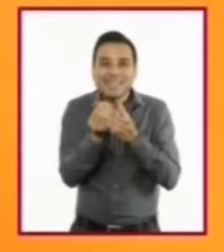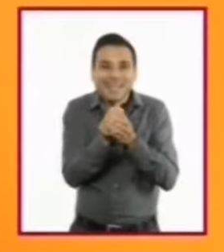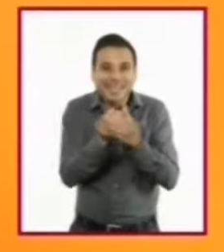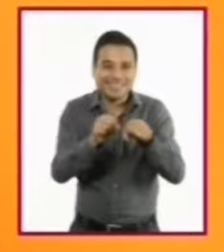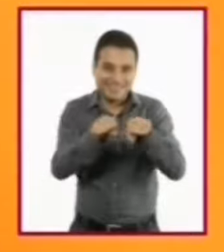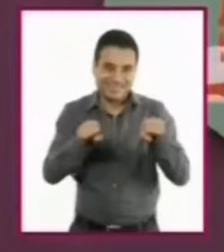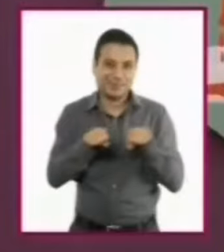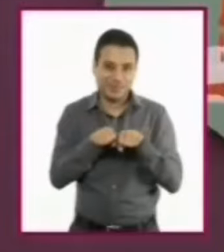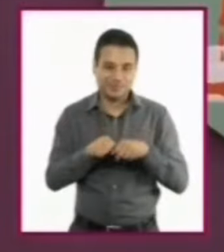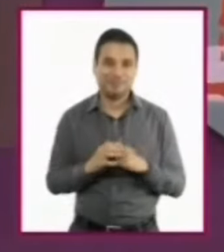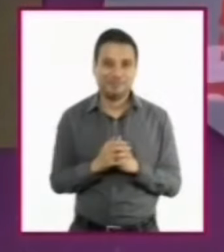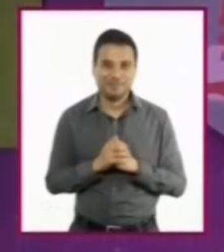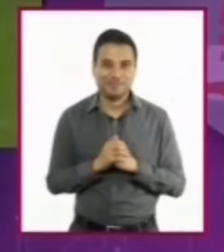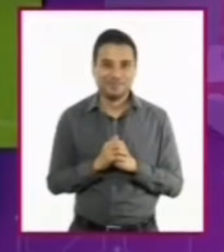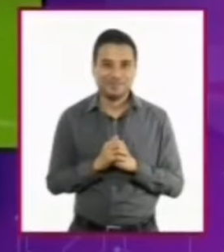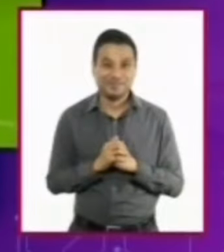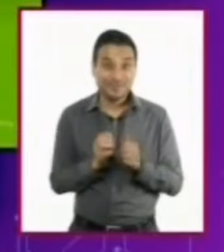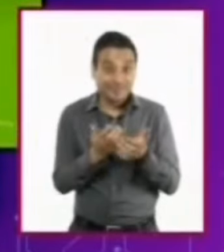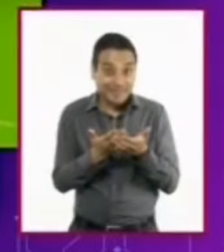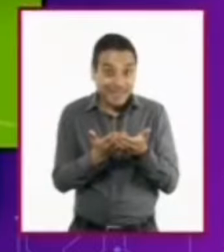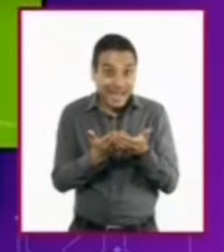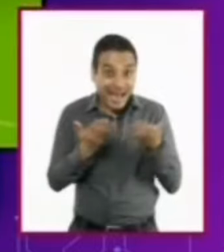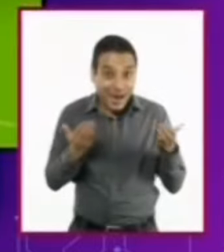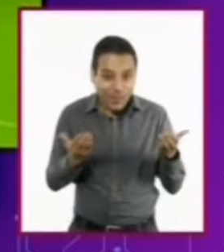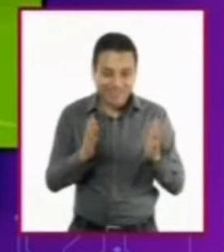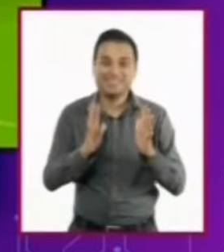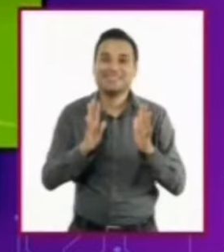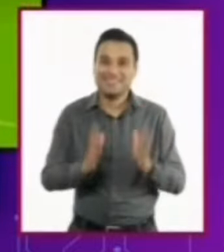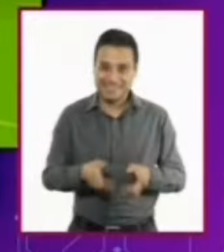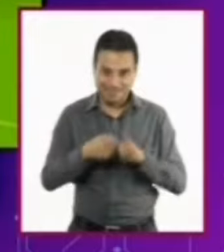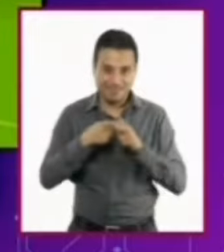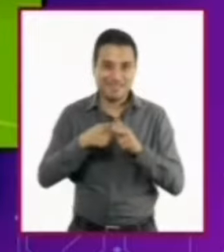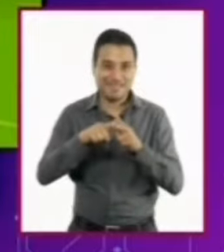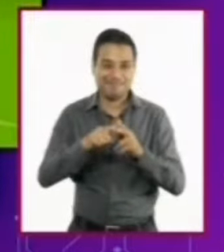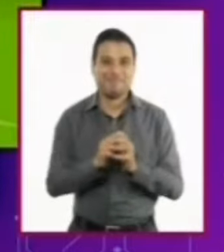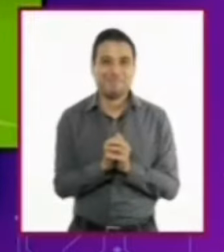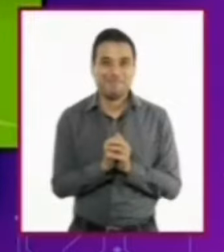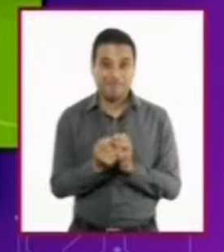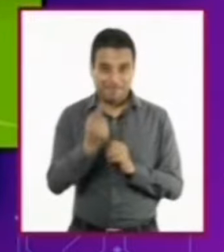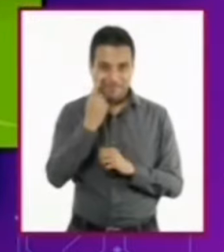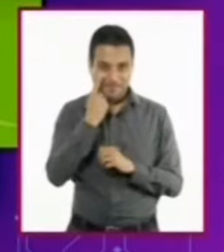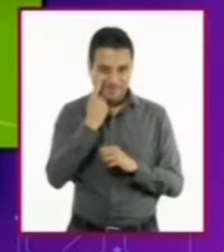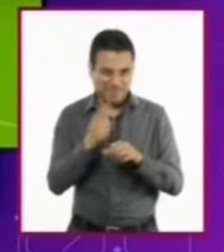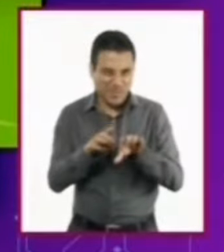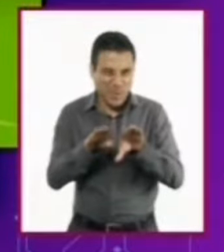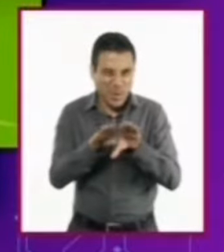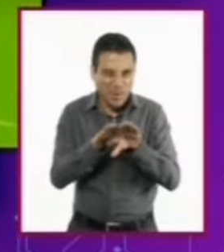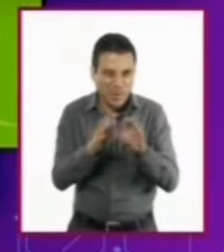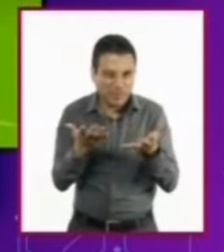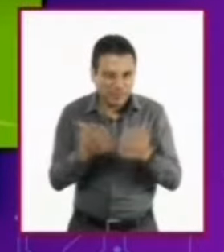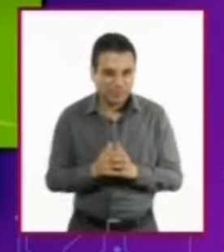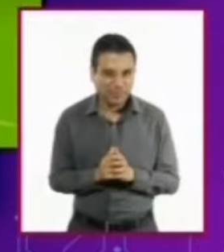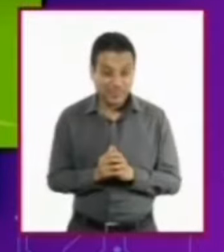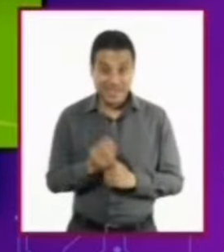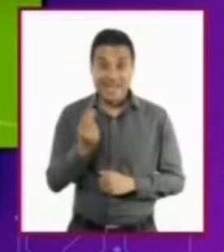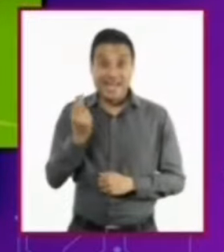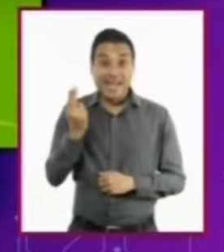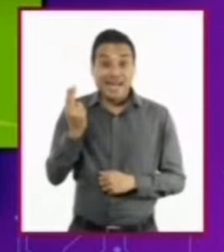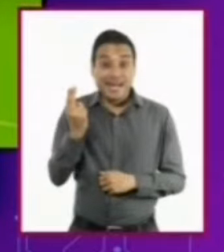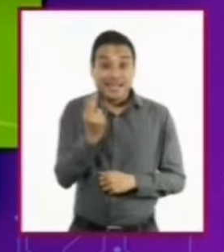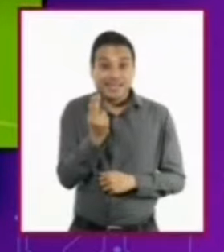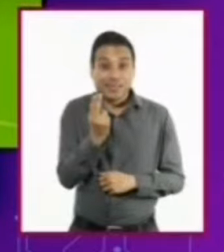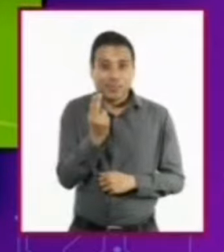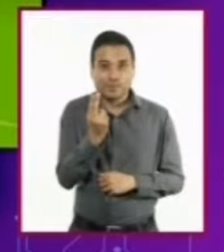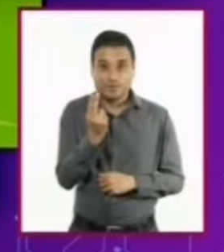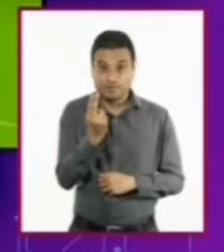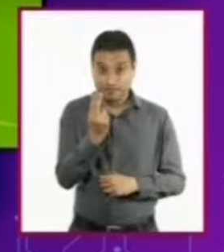clases. Ahora sí, iniciemos nuestro recorrido. Para ello, necesitaremos un vehículo